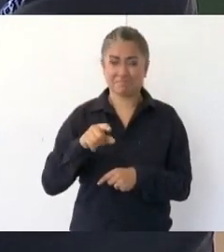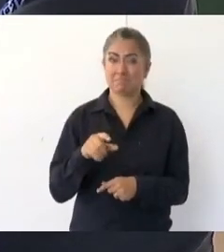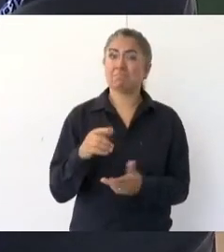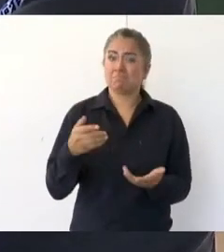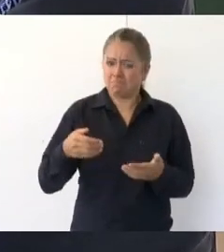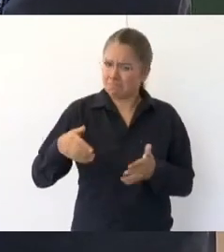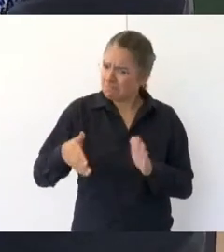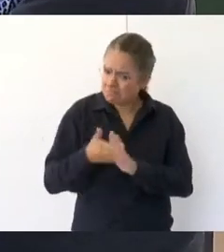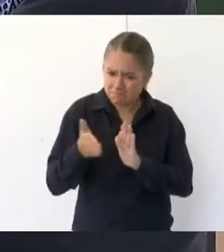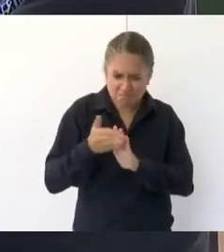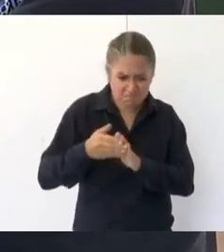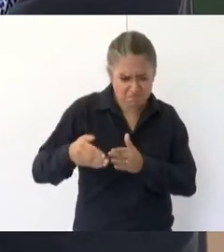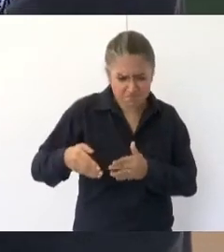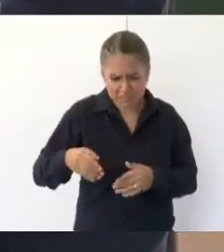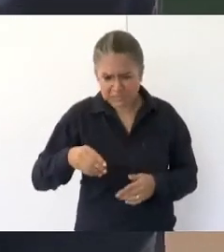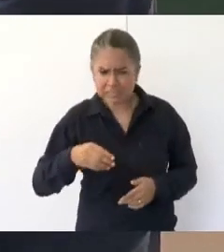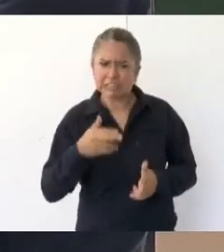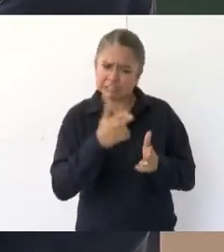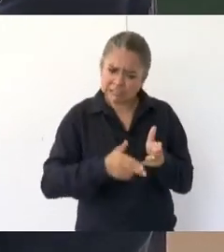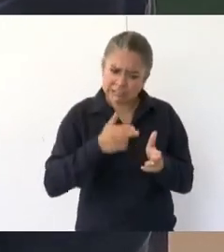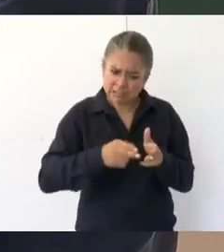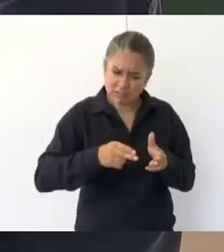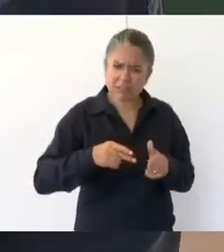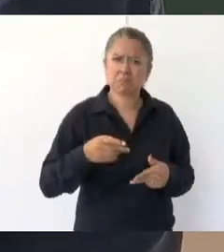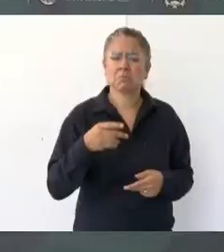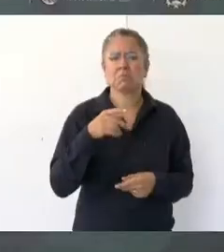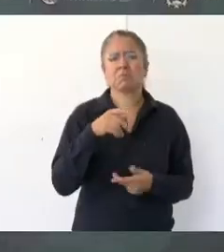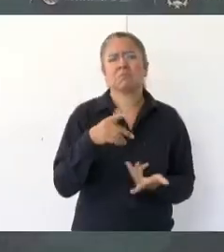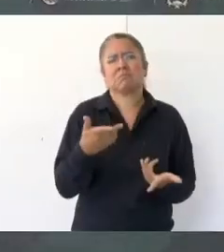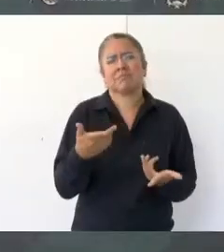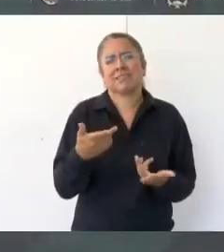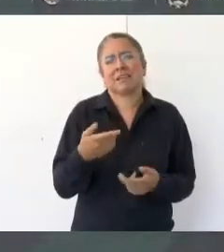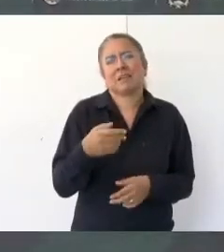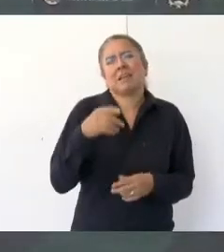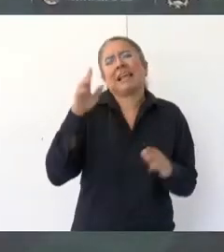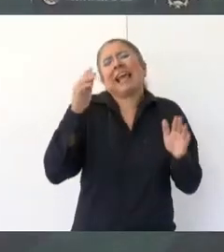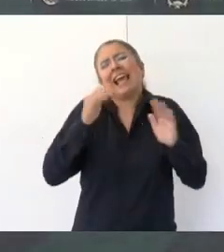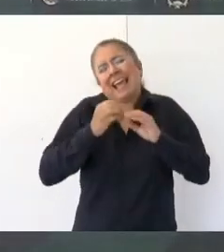kilómetros. Claro que tardó 34 años.